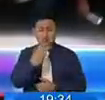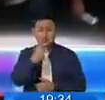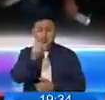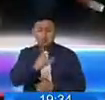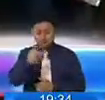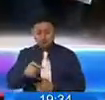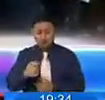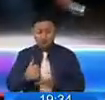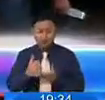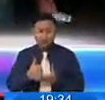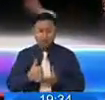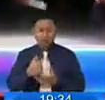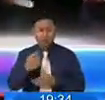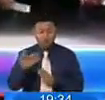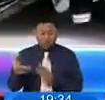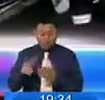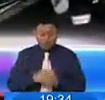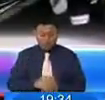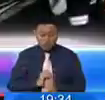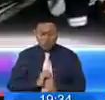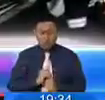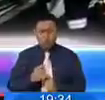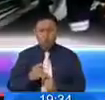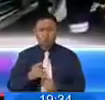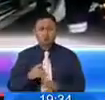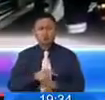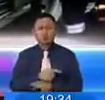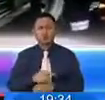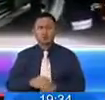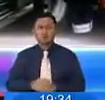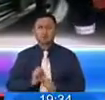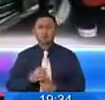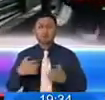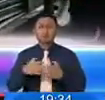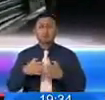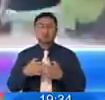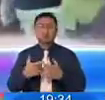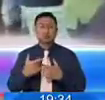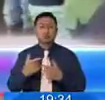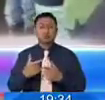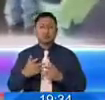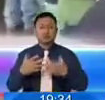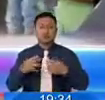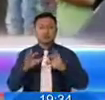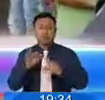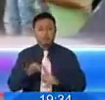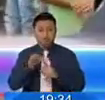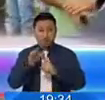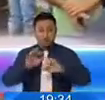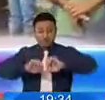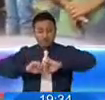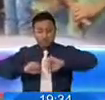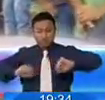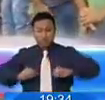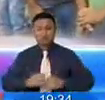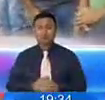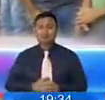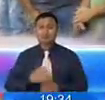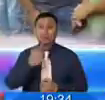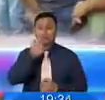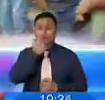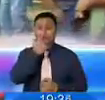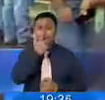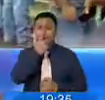de Carriel, labor que tardó varios minutos y requirió equipos de extricación. ¿Cuánto tiempo se llevaron a rescatar el